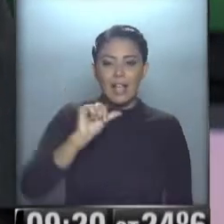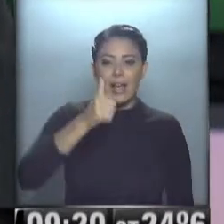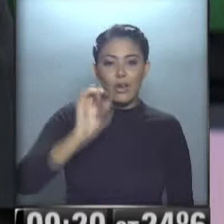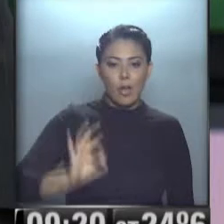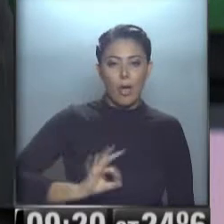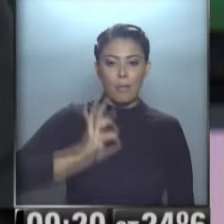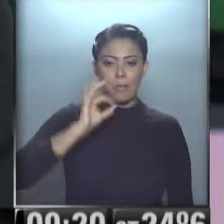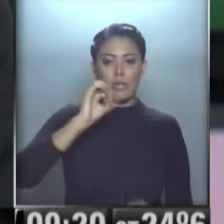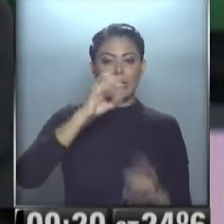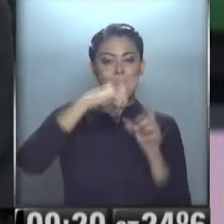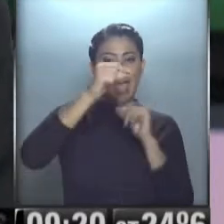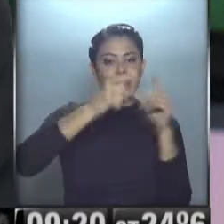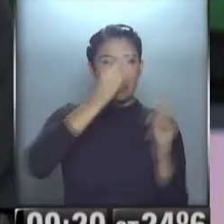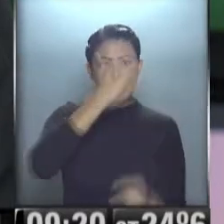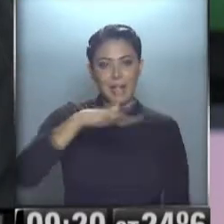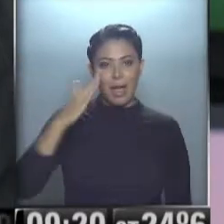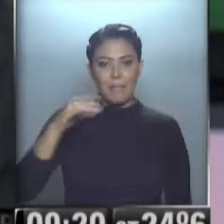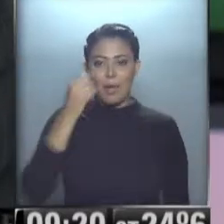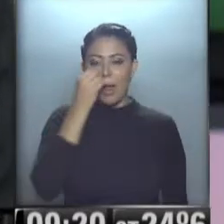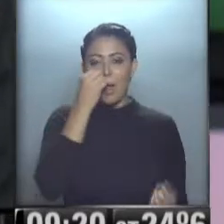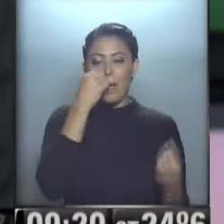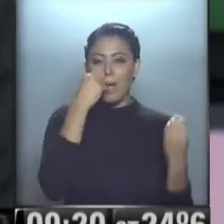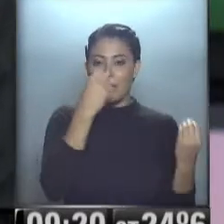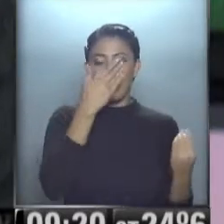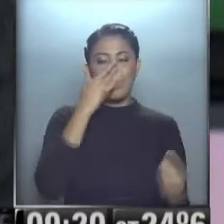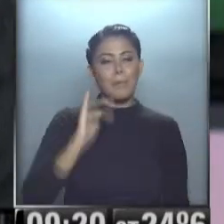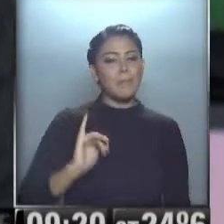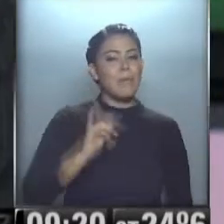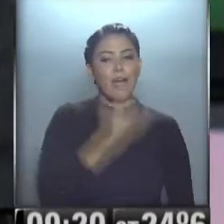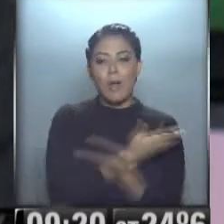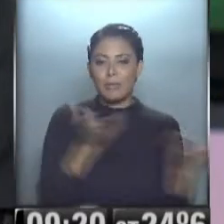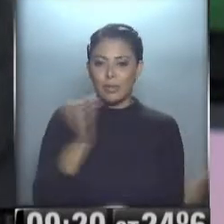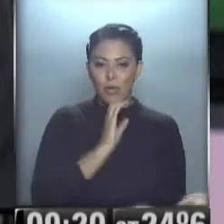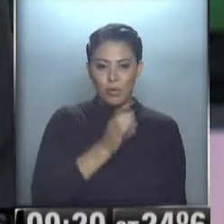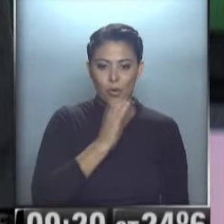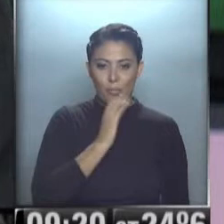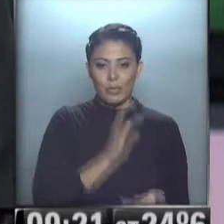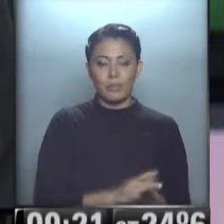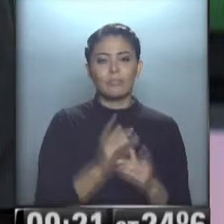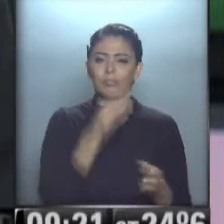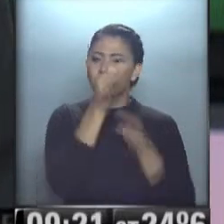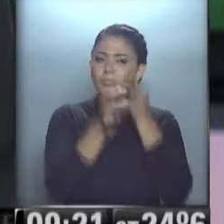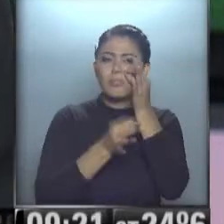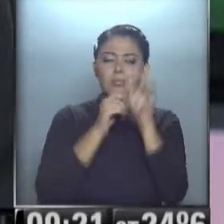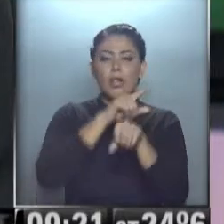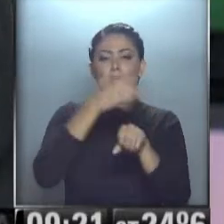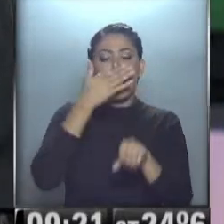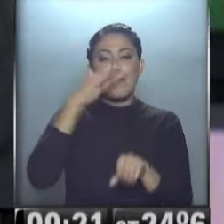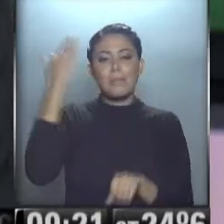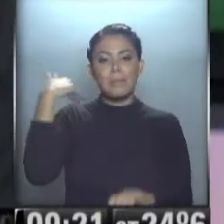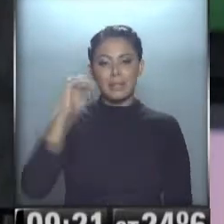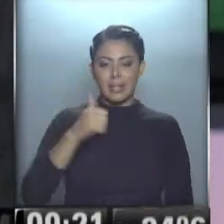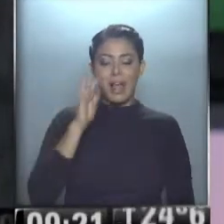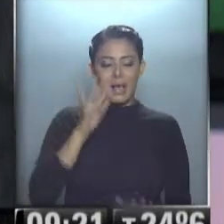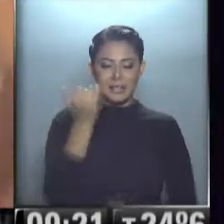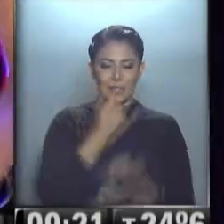premio Estrella de Mar, precisamente por su unipersonal al mejor espectáculo de humor. Estuvimos hablando con él horas antes de que se ganara este premio y esto